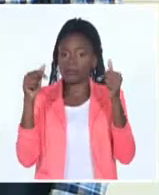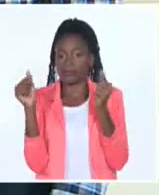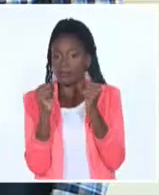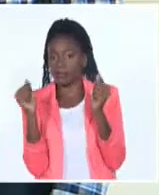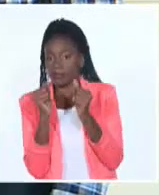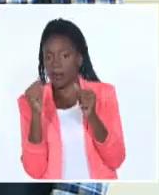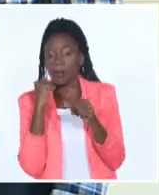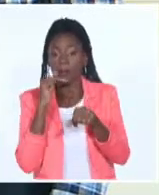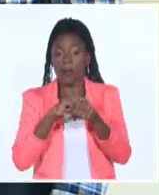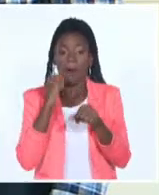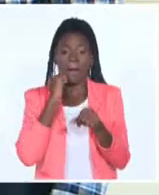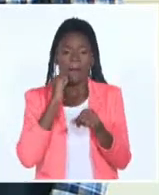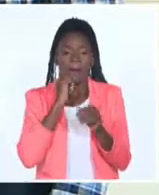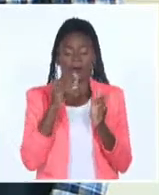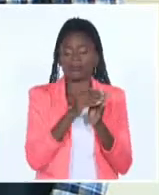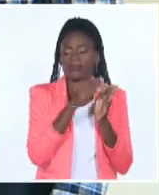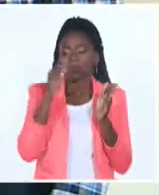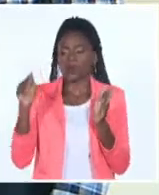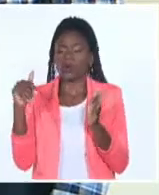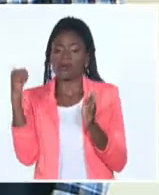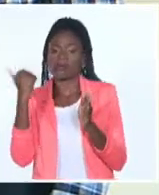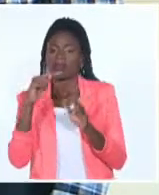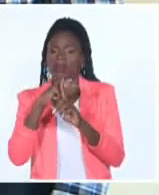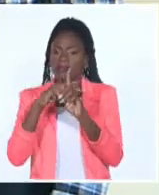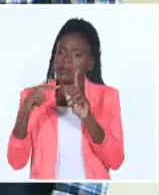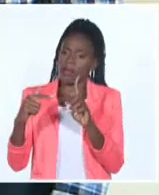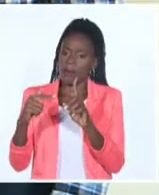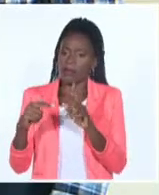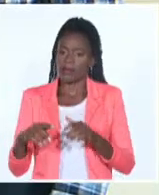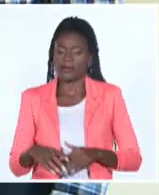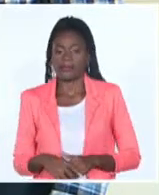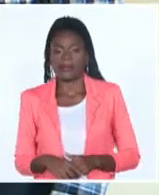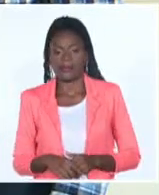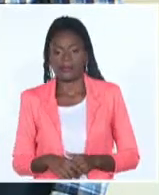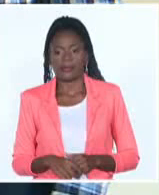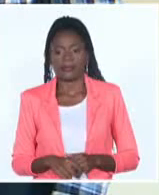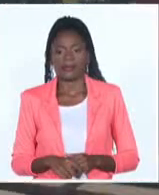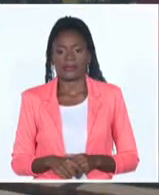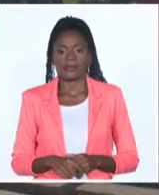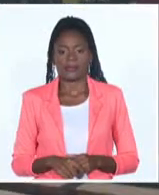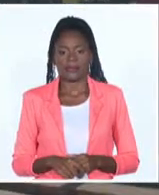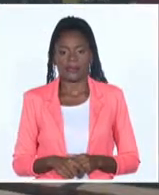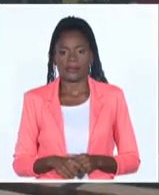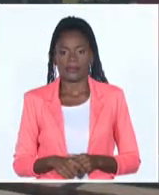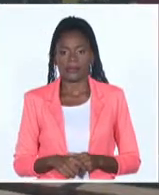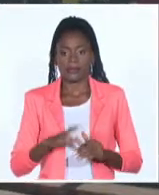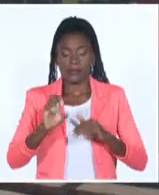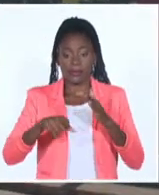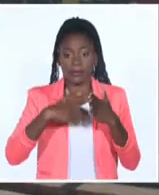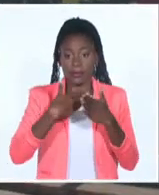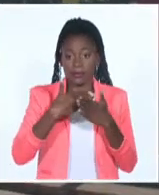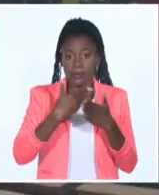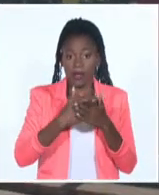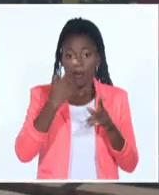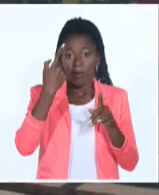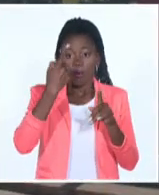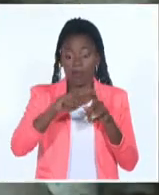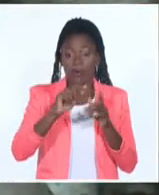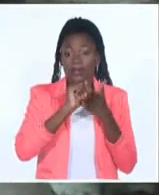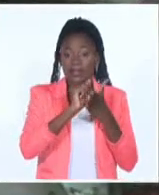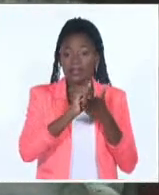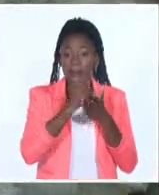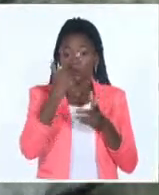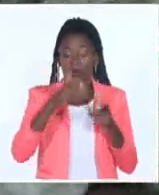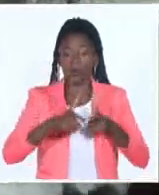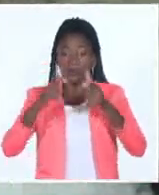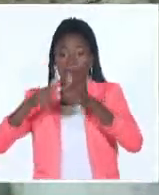la hora de la máxima demanda se corra para las 10, 10 y 30 minutos de la noche. En las unidades generadoras tenemos fuera de servicio dos unidades por avería, la